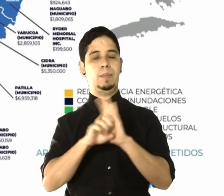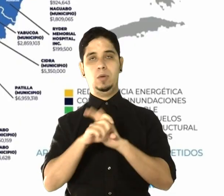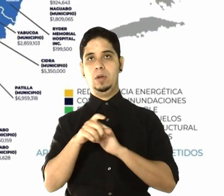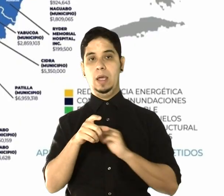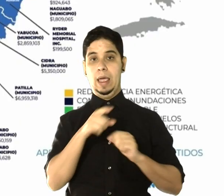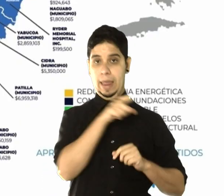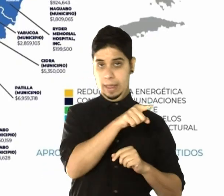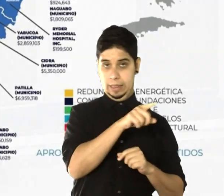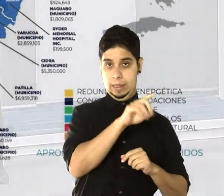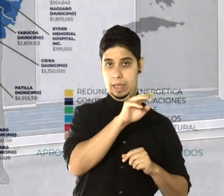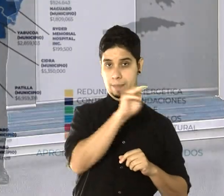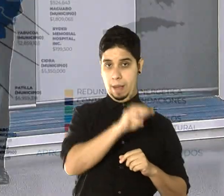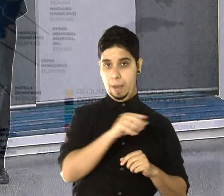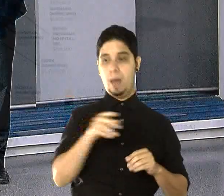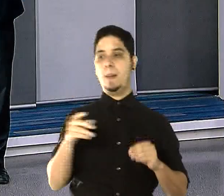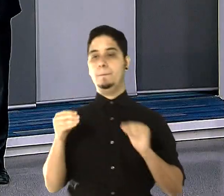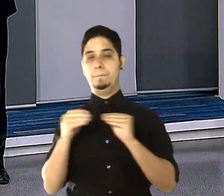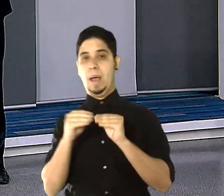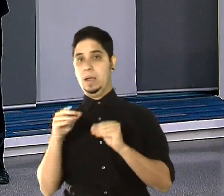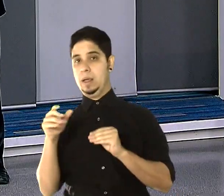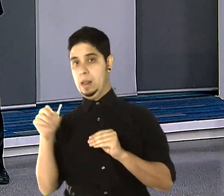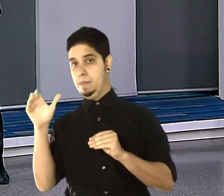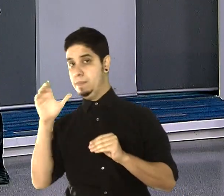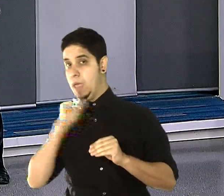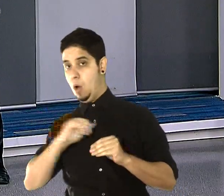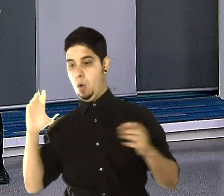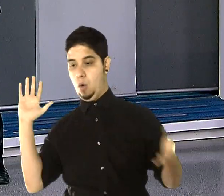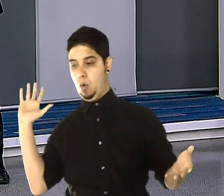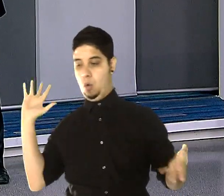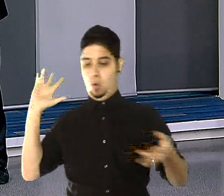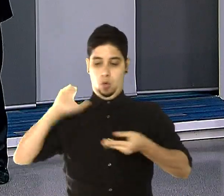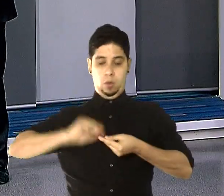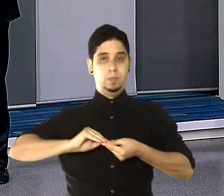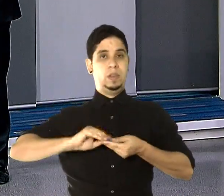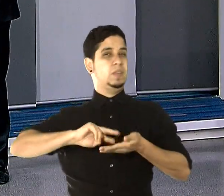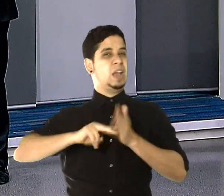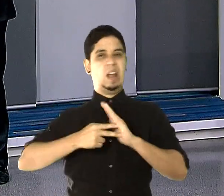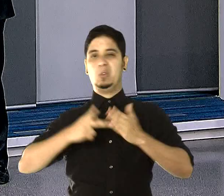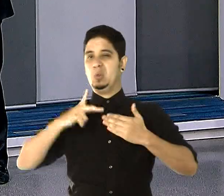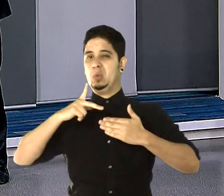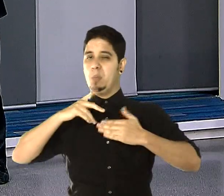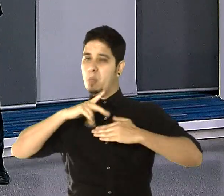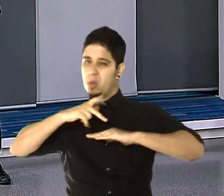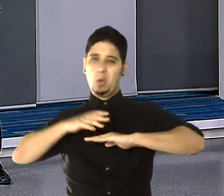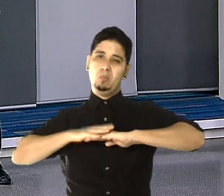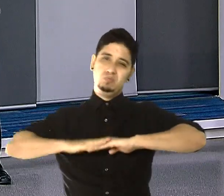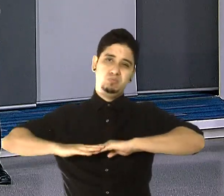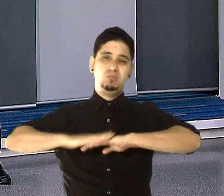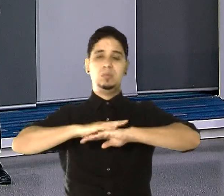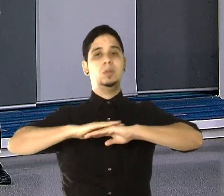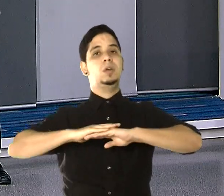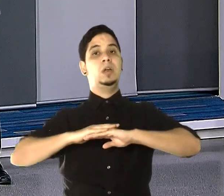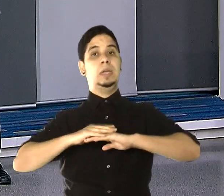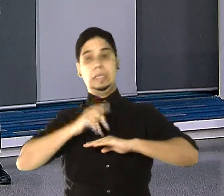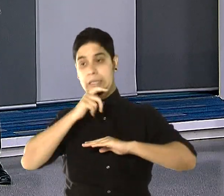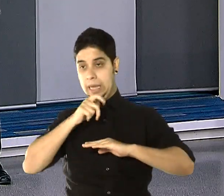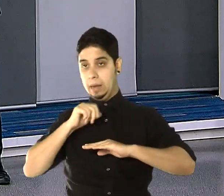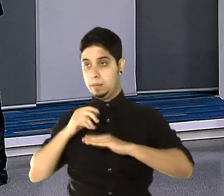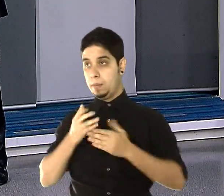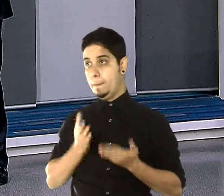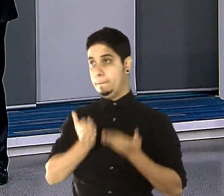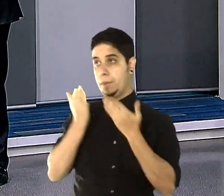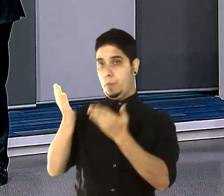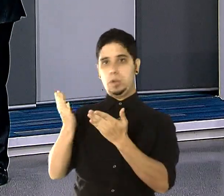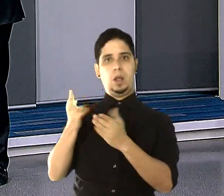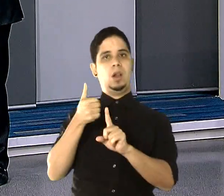anterior con este, básicamente estamos acaparando toda la isla. Y son proyectos que muchos de ellos fueron sometidos por los propios municipios, en